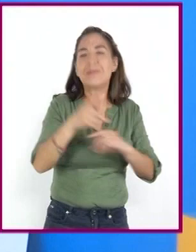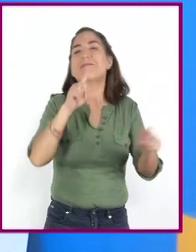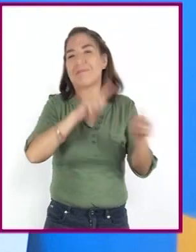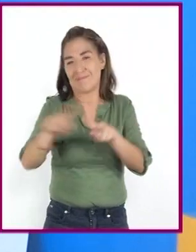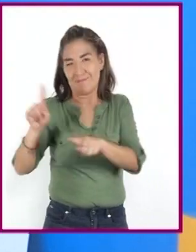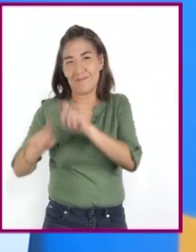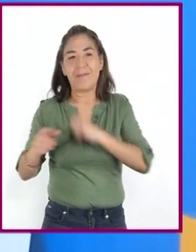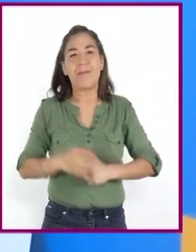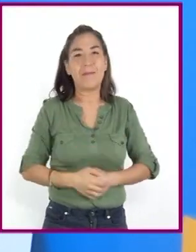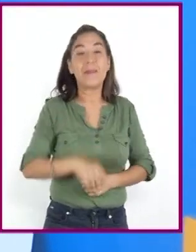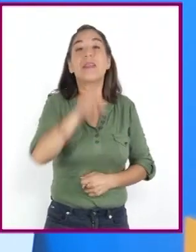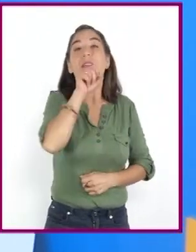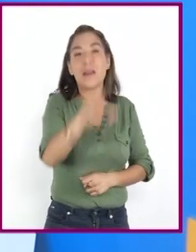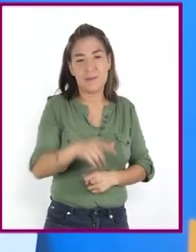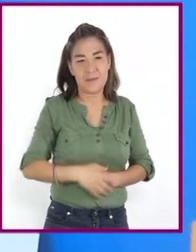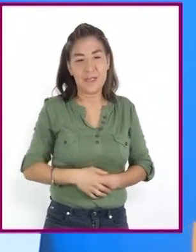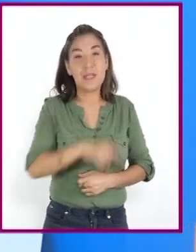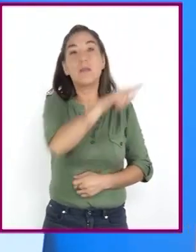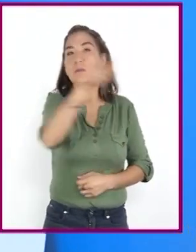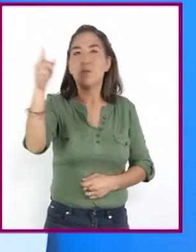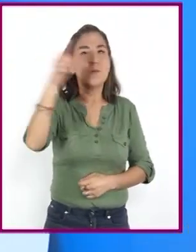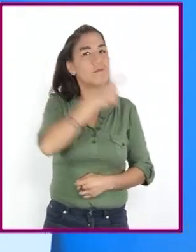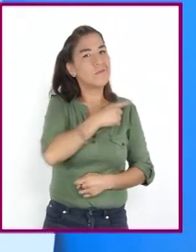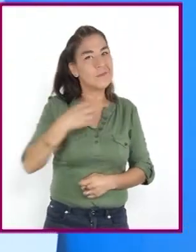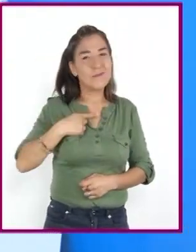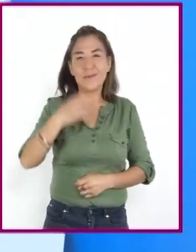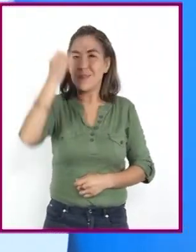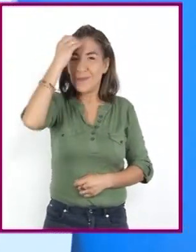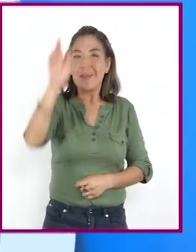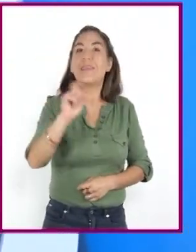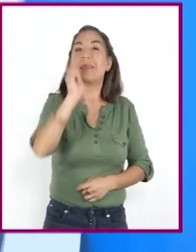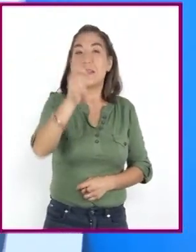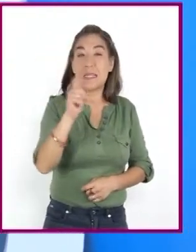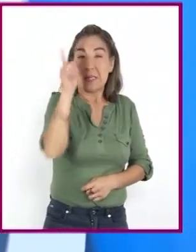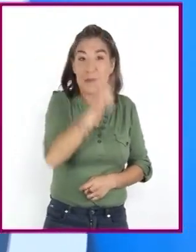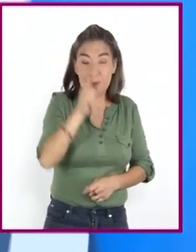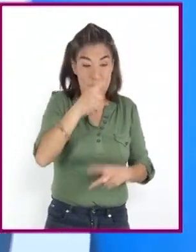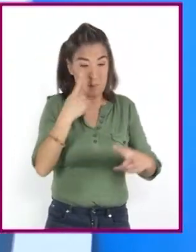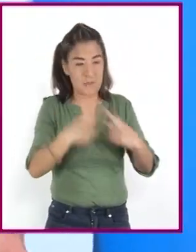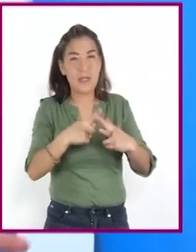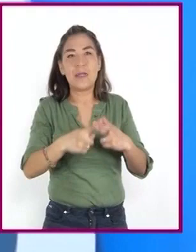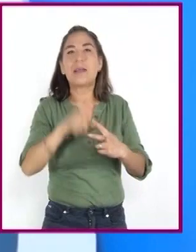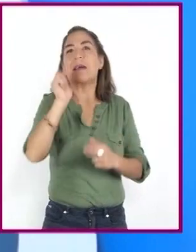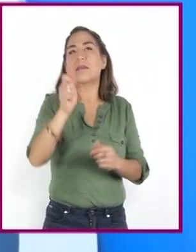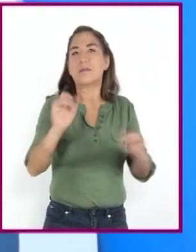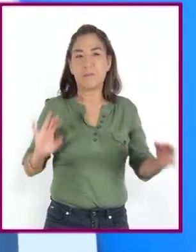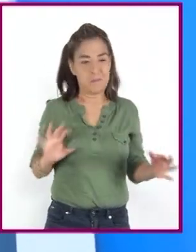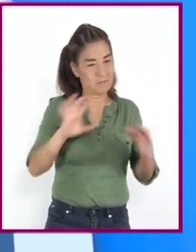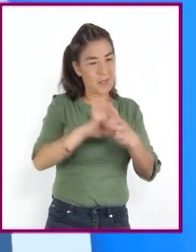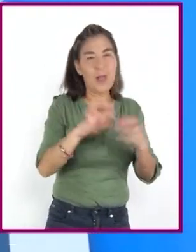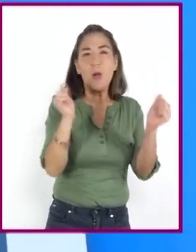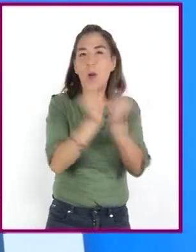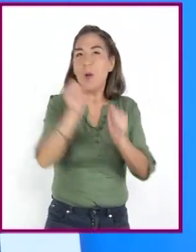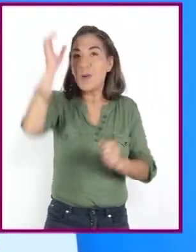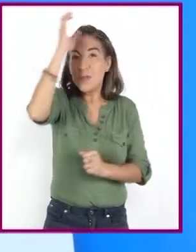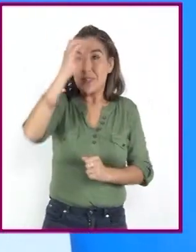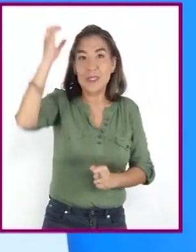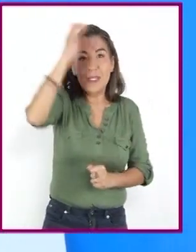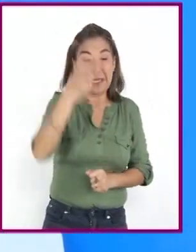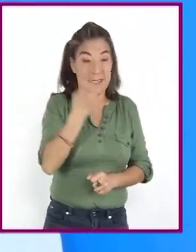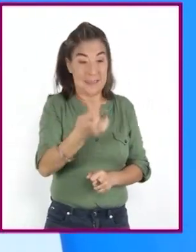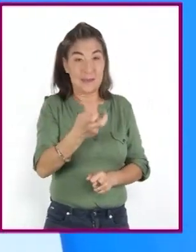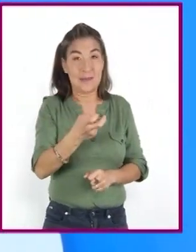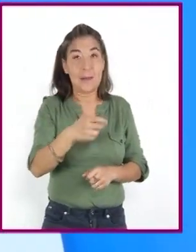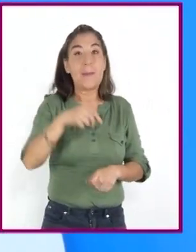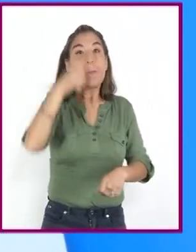por supuesto, no hay que olvidar que el lenguaje algebraico es el lenguaje de la ciencia. El manejo del álgebra